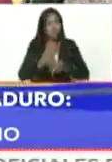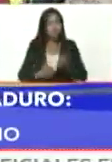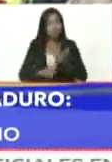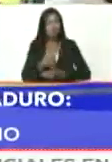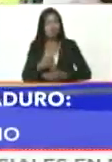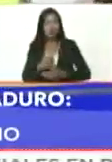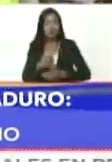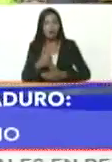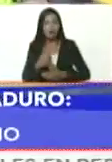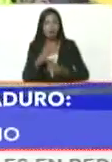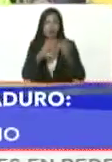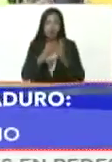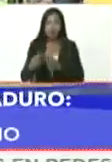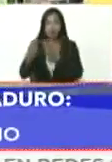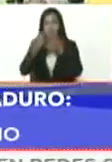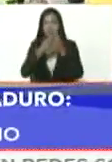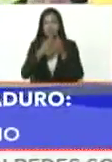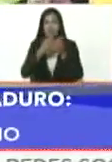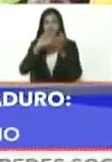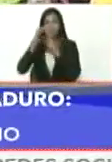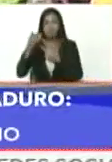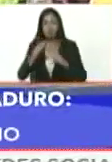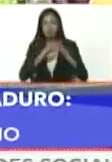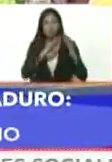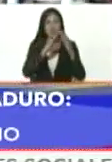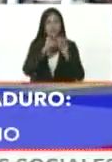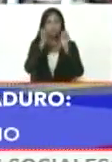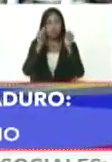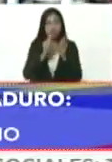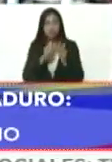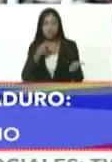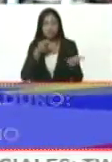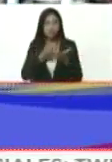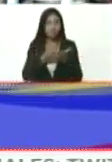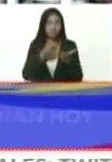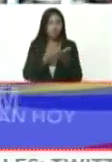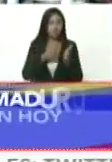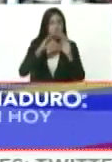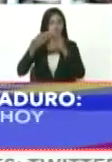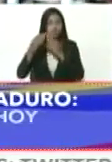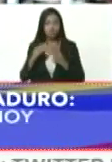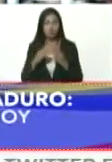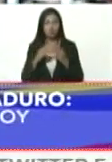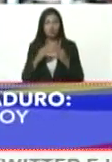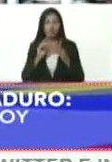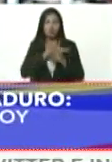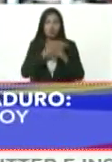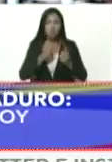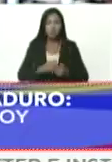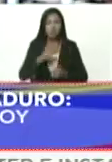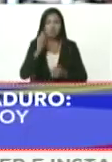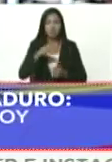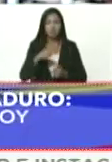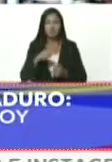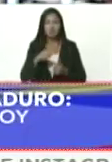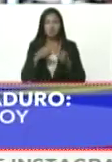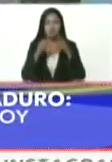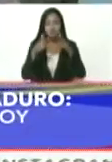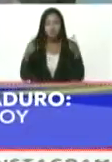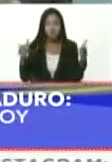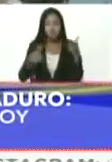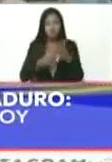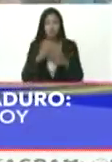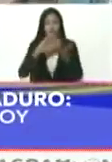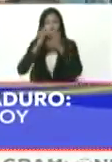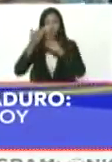fortalecimiento de la economía comunal, del sistema de financiamiento comunal, fortalecimiento y expansión de las